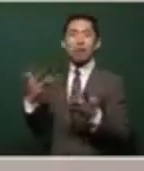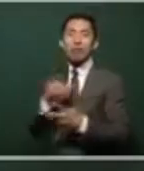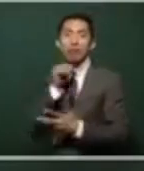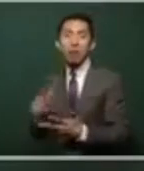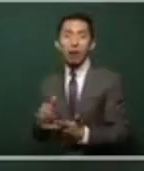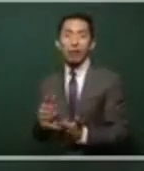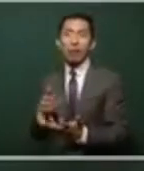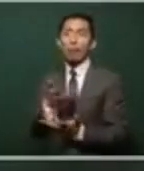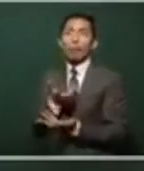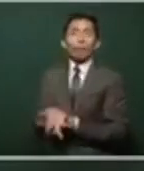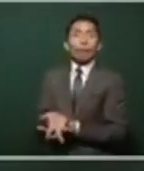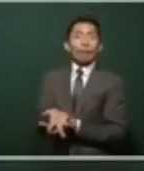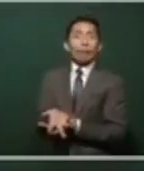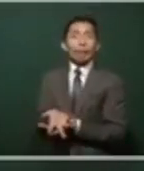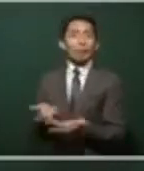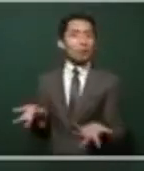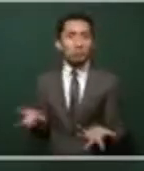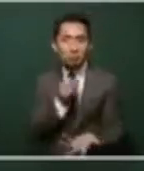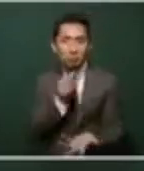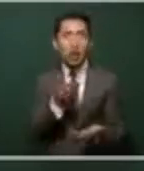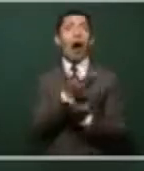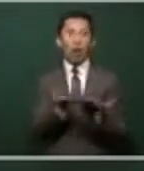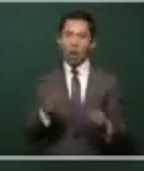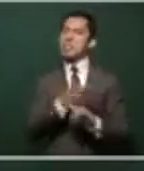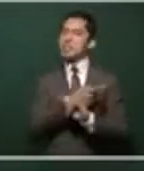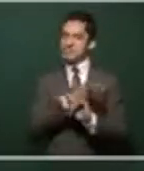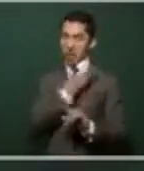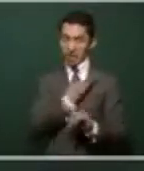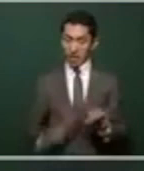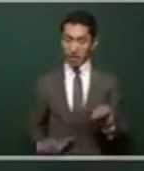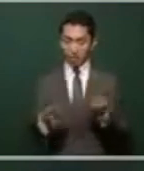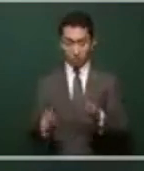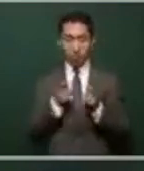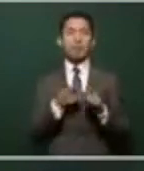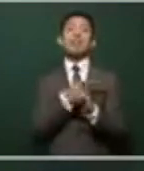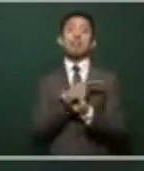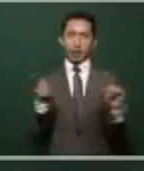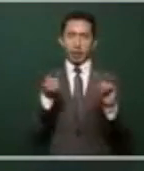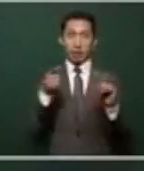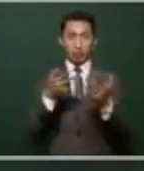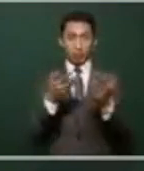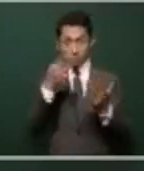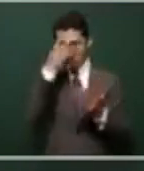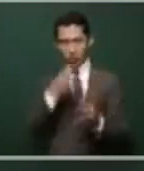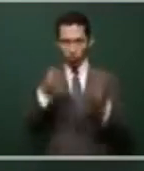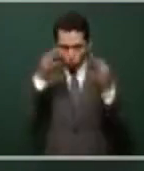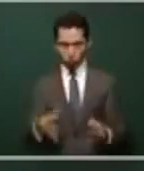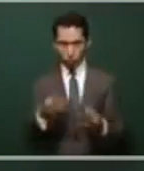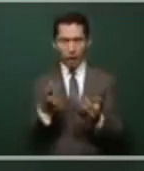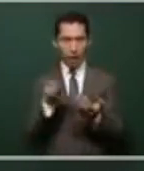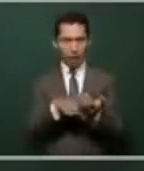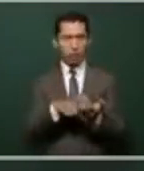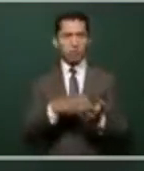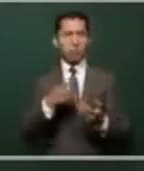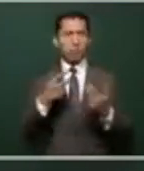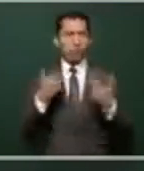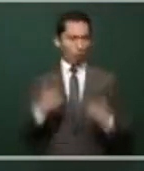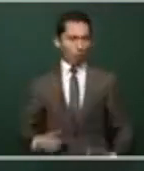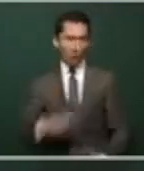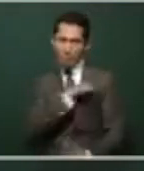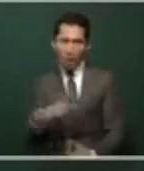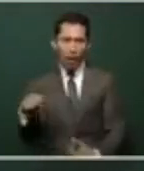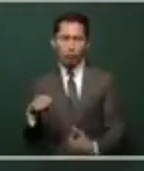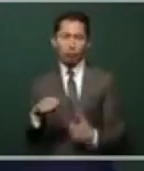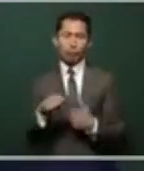El mexicano, el ser humano, no es malo por naturaleza, son las